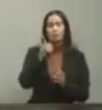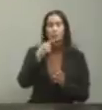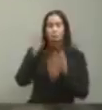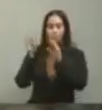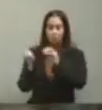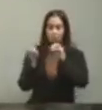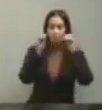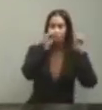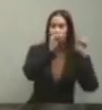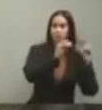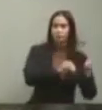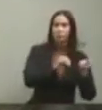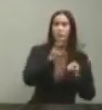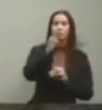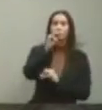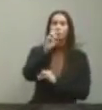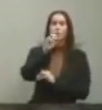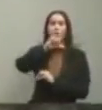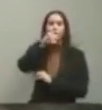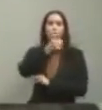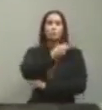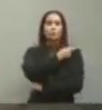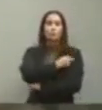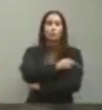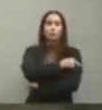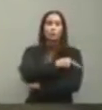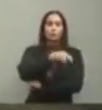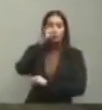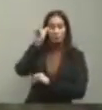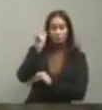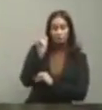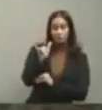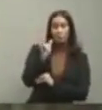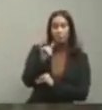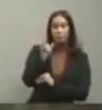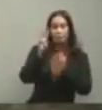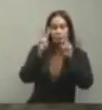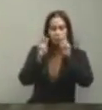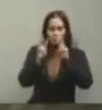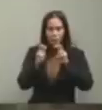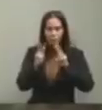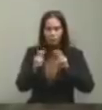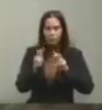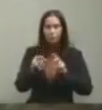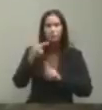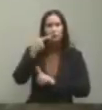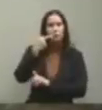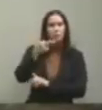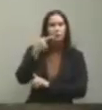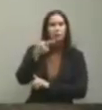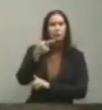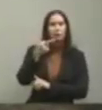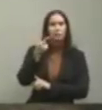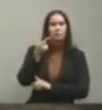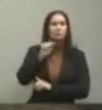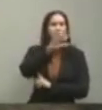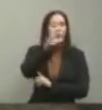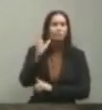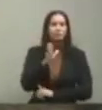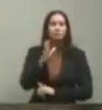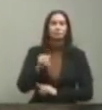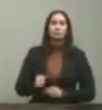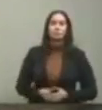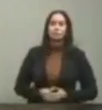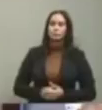trasladado al marcelino vélez santana y que allí se le hizo la prueba y que dio negativo para que nos aclare eso por